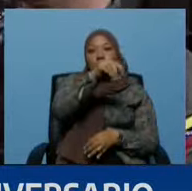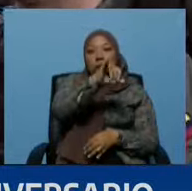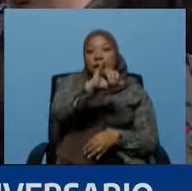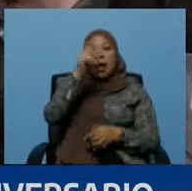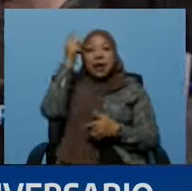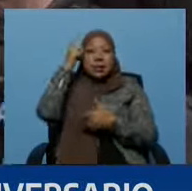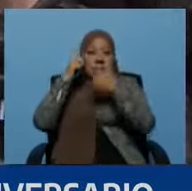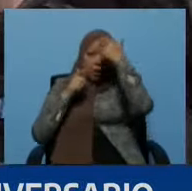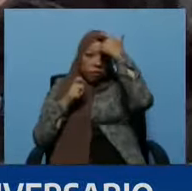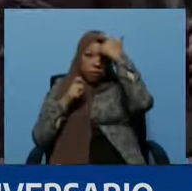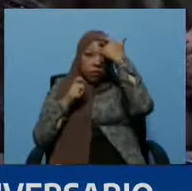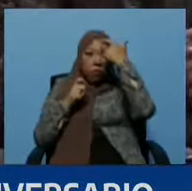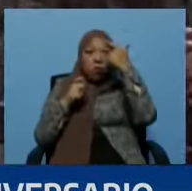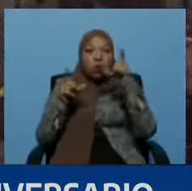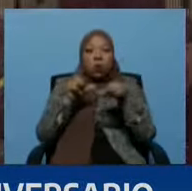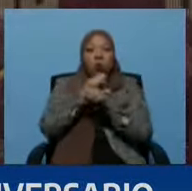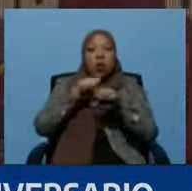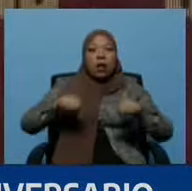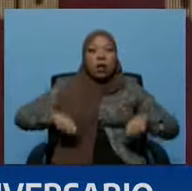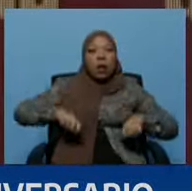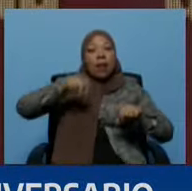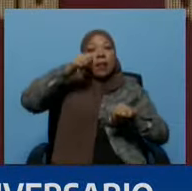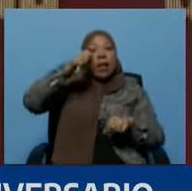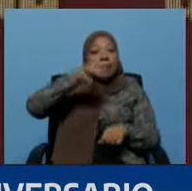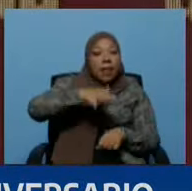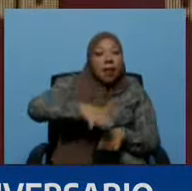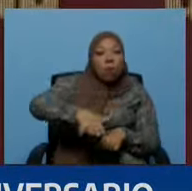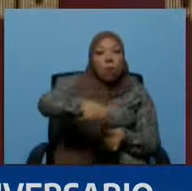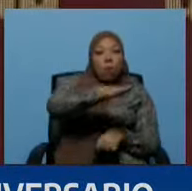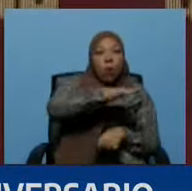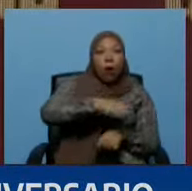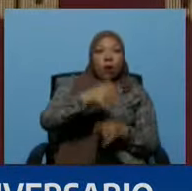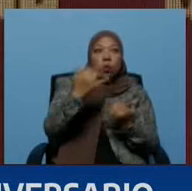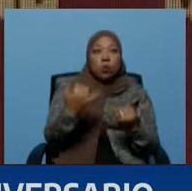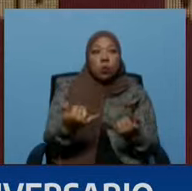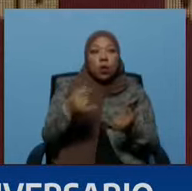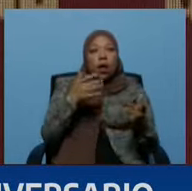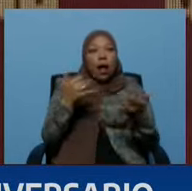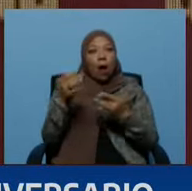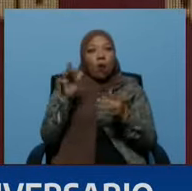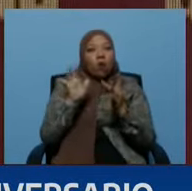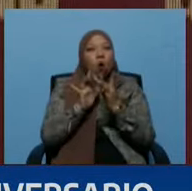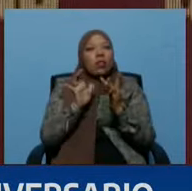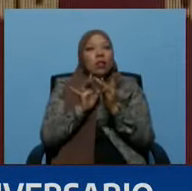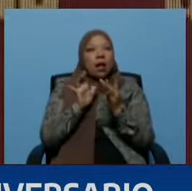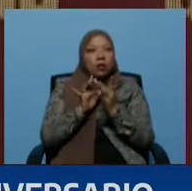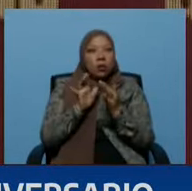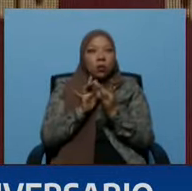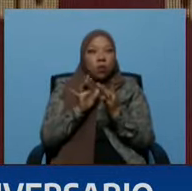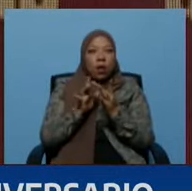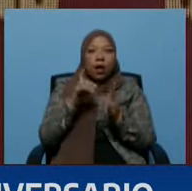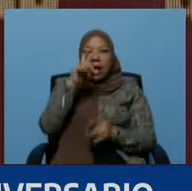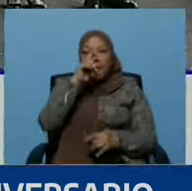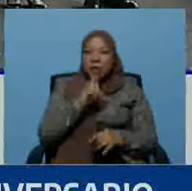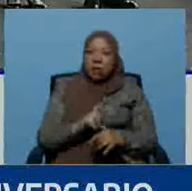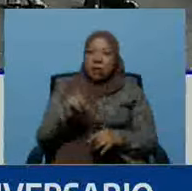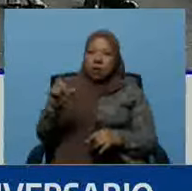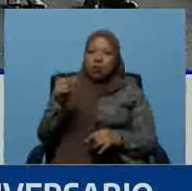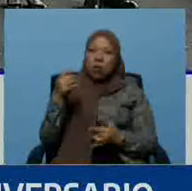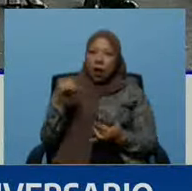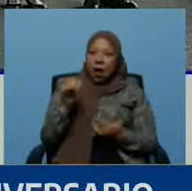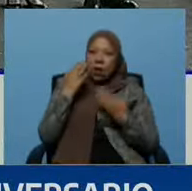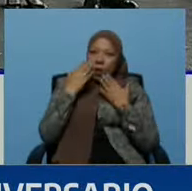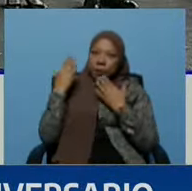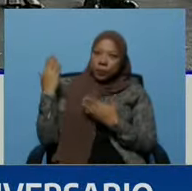comandante fue la Guardia del Pueblo. Vámonos precisamente a un pase. En este acto aniversario de la Guardia